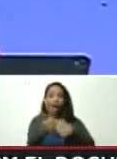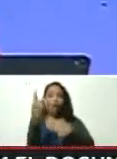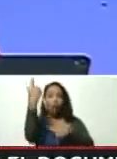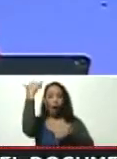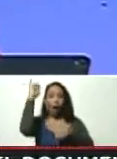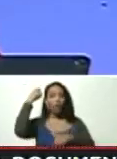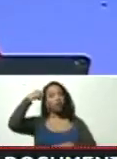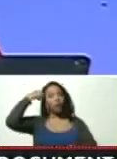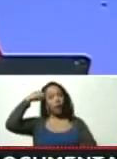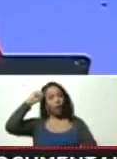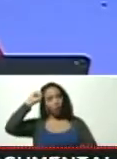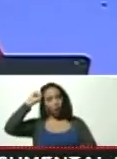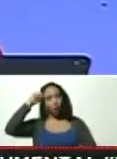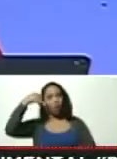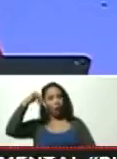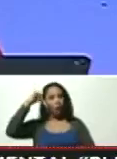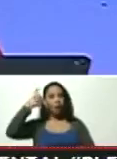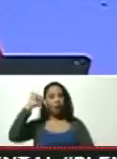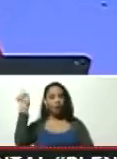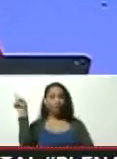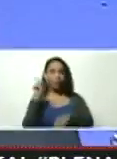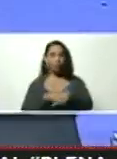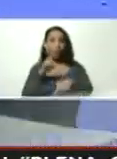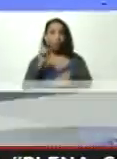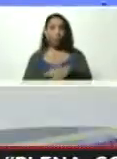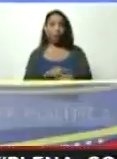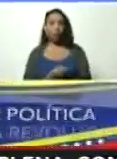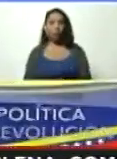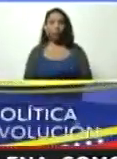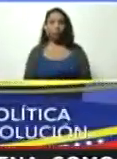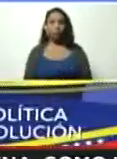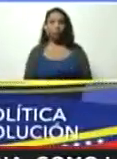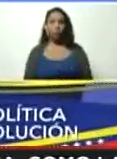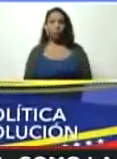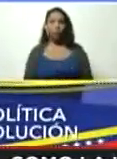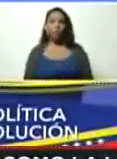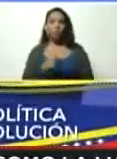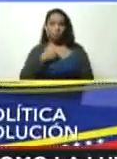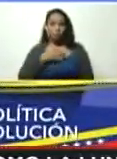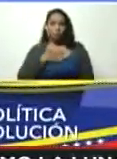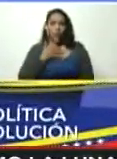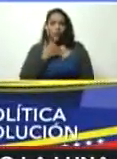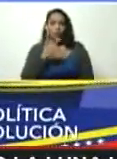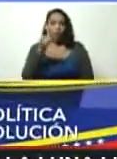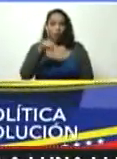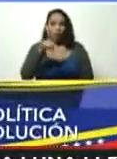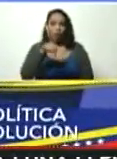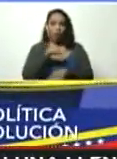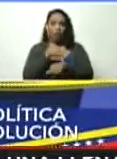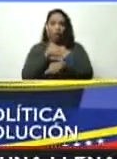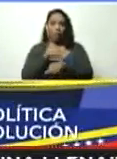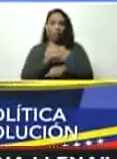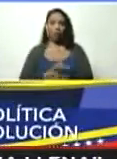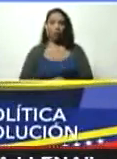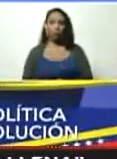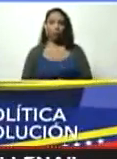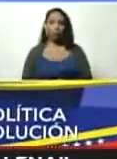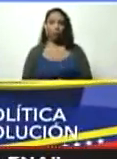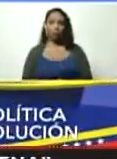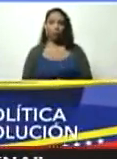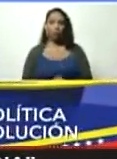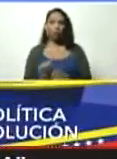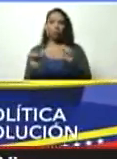recuerdo de aquel tiempo, y puedo decir de este tiempo, de